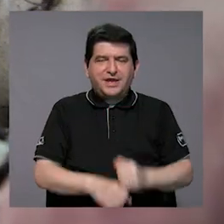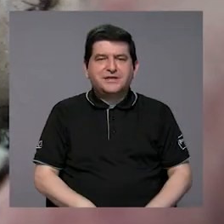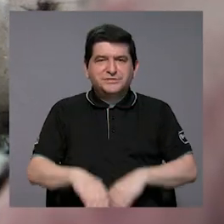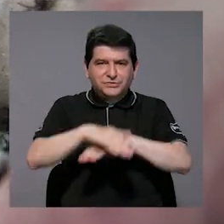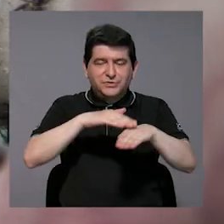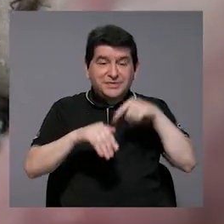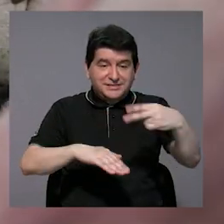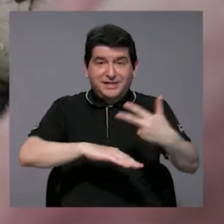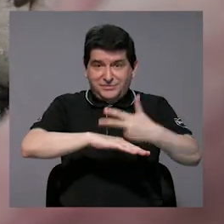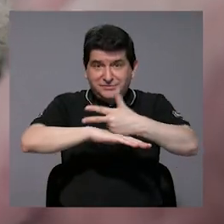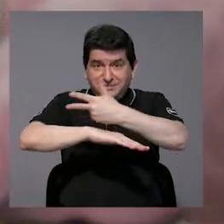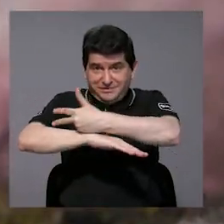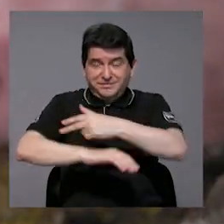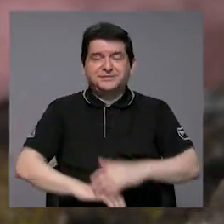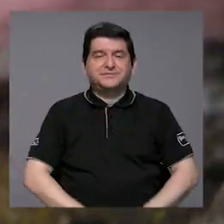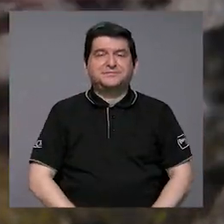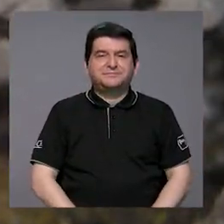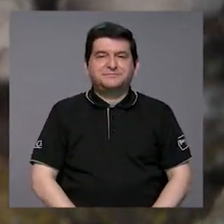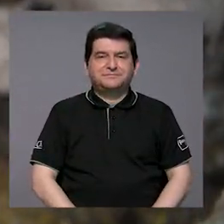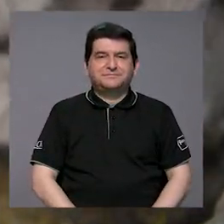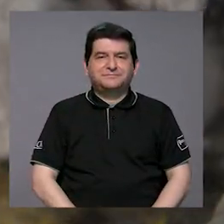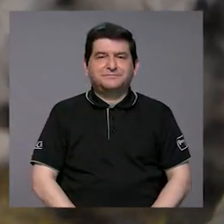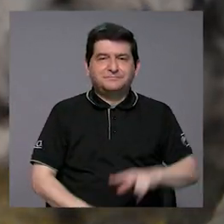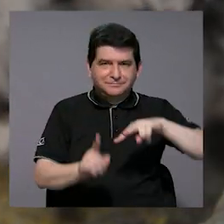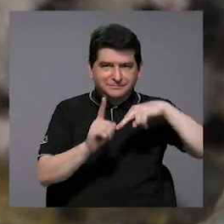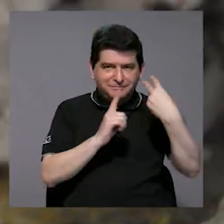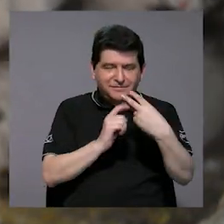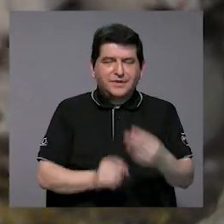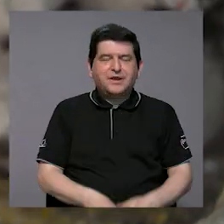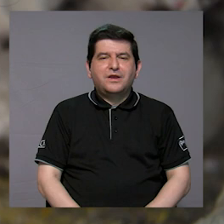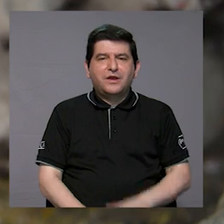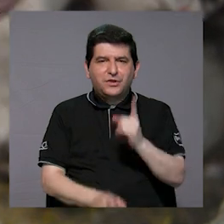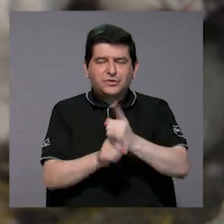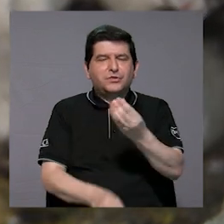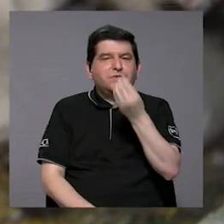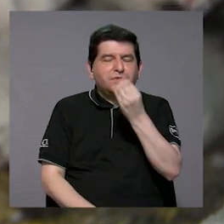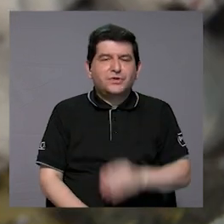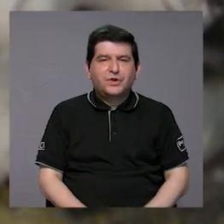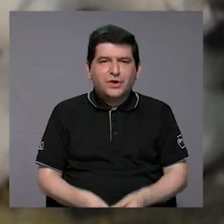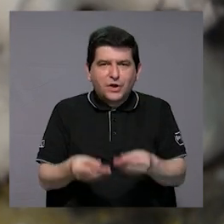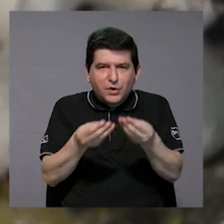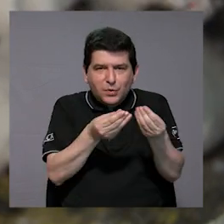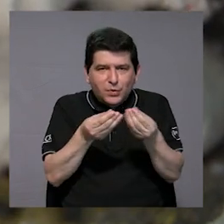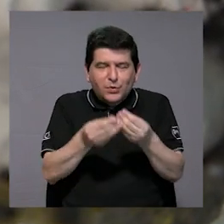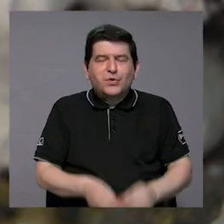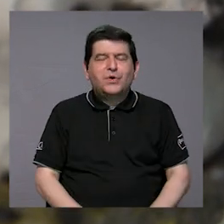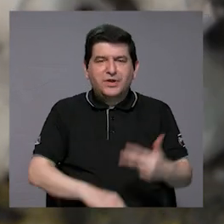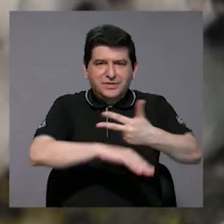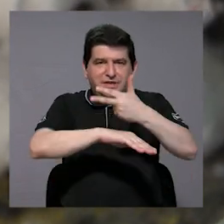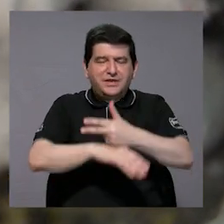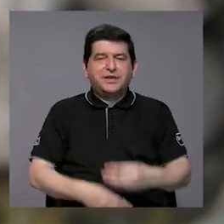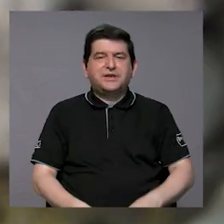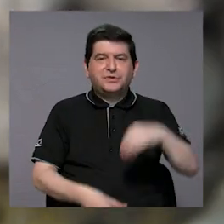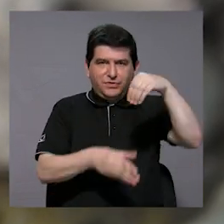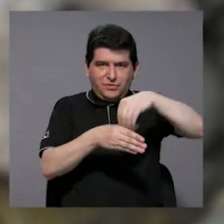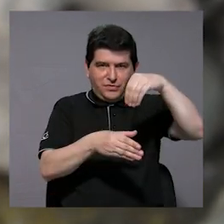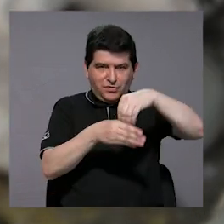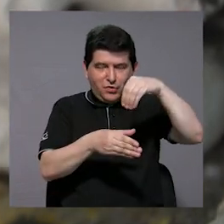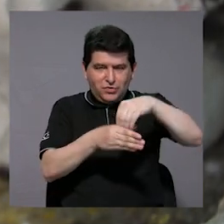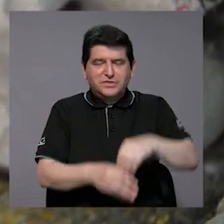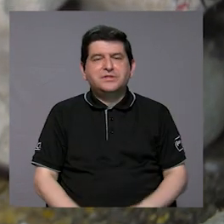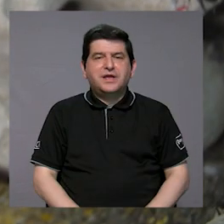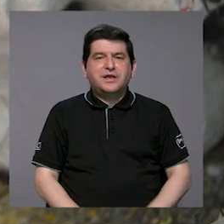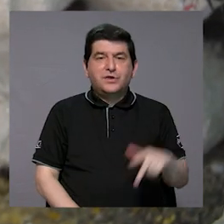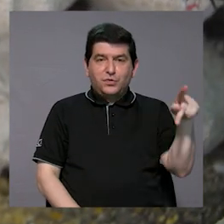y comercializar productos hechos a base de estos insectos. Desde el punto de vista nutricional, el polvo de grillo